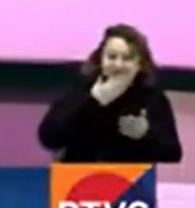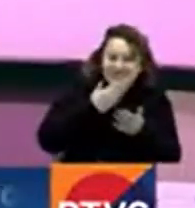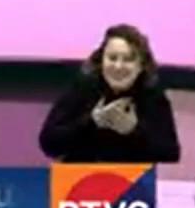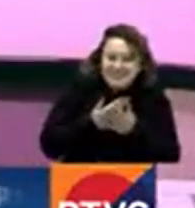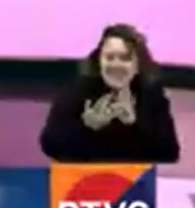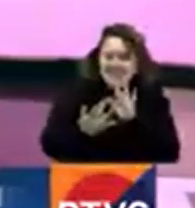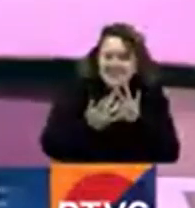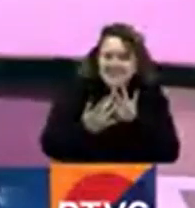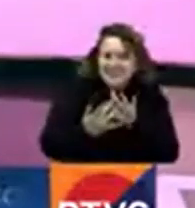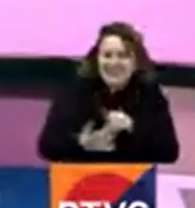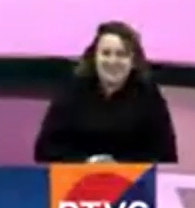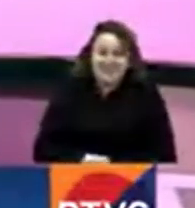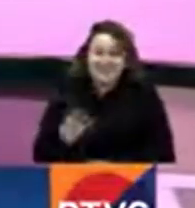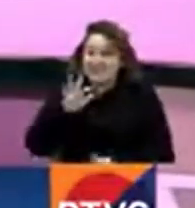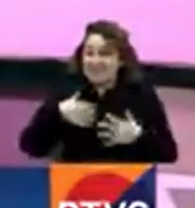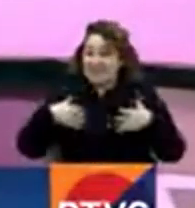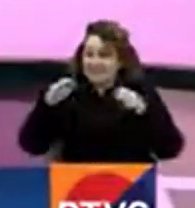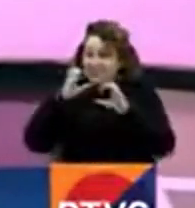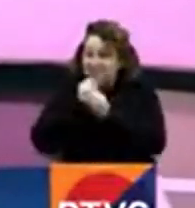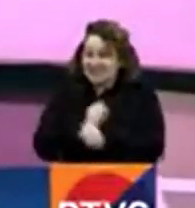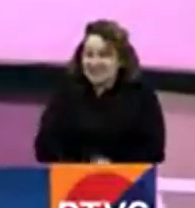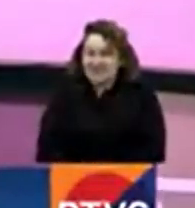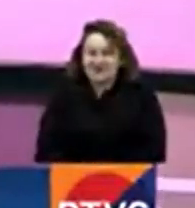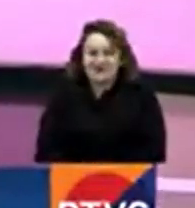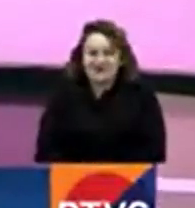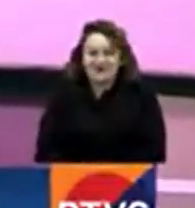en nuestra sintonía. Feliz noche.